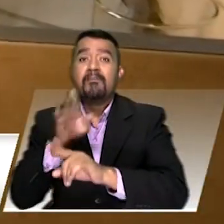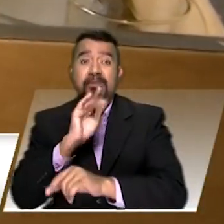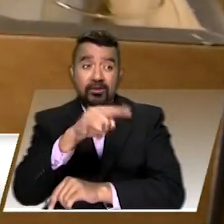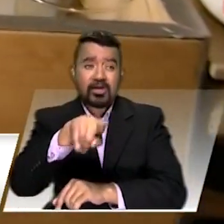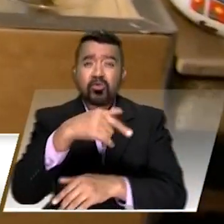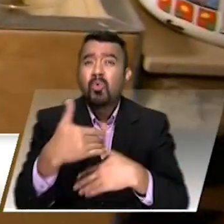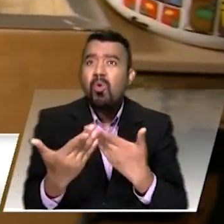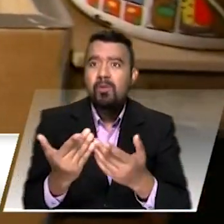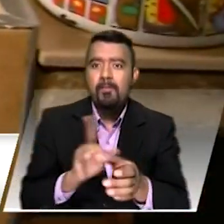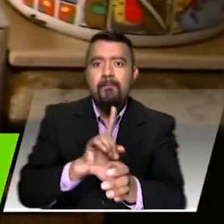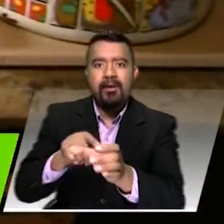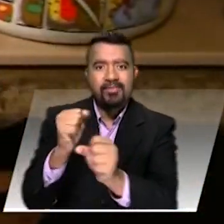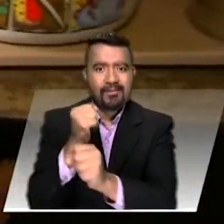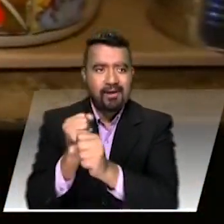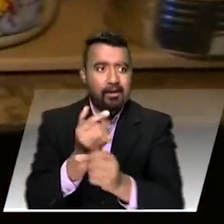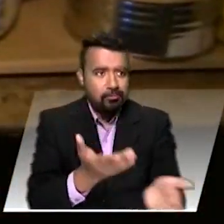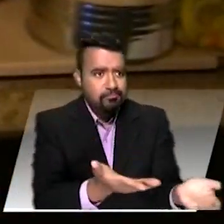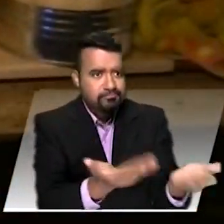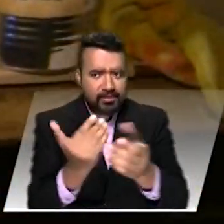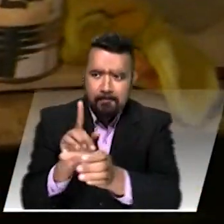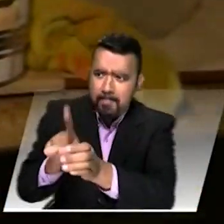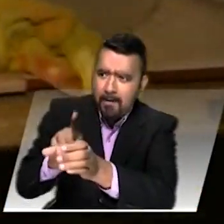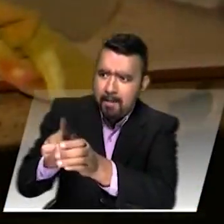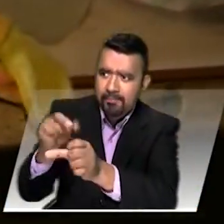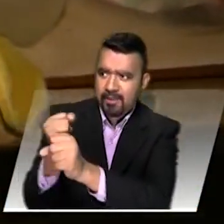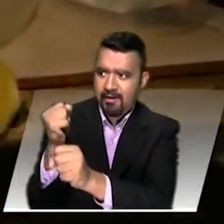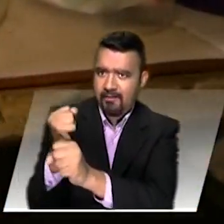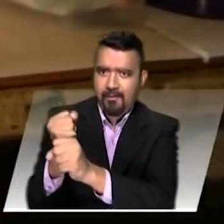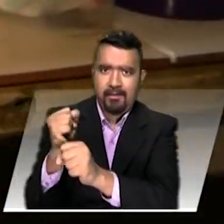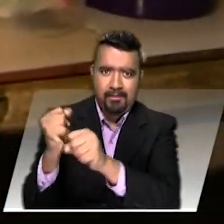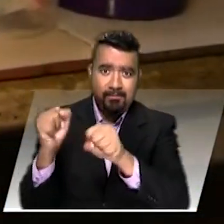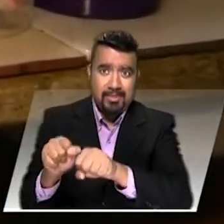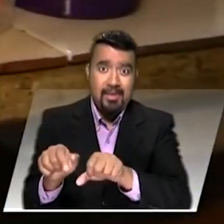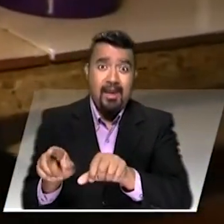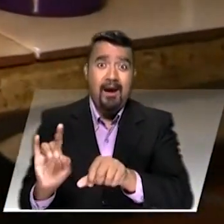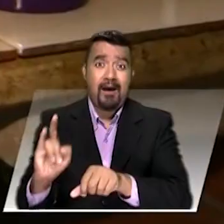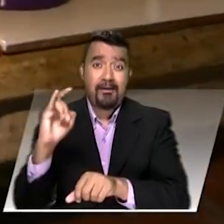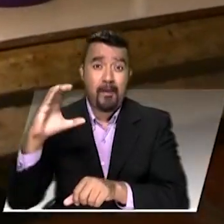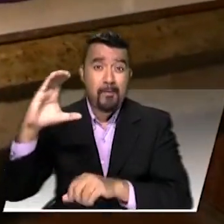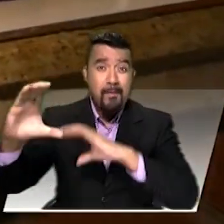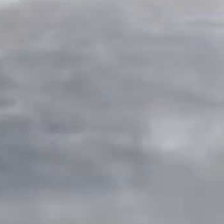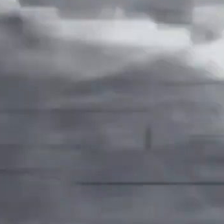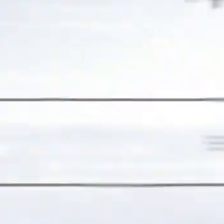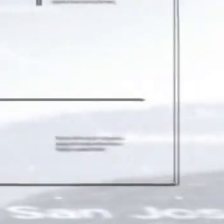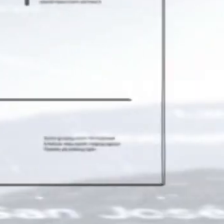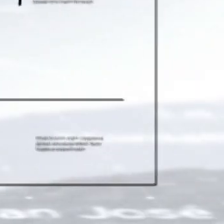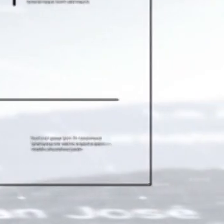Pide focalizar los recursos para que lleguen realmente a los más vulnerables.